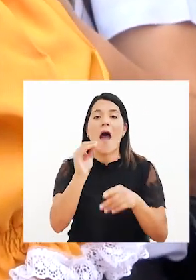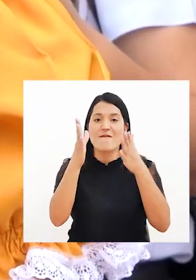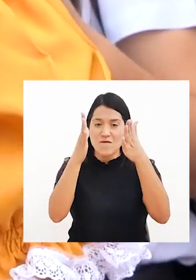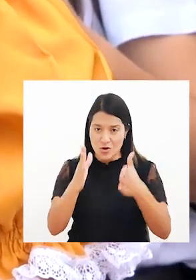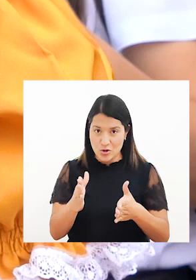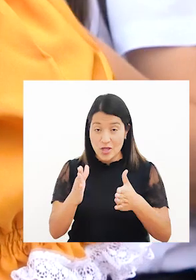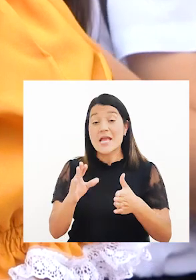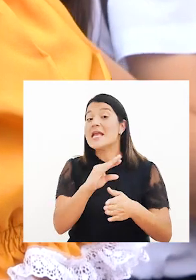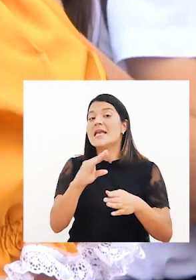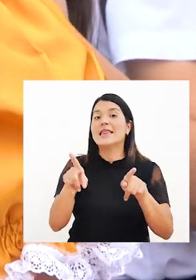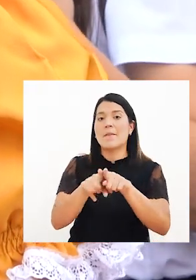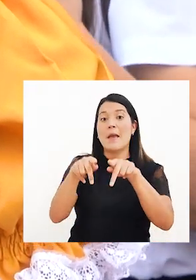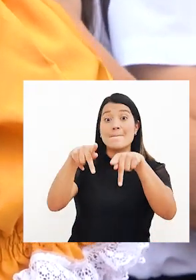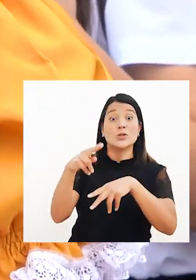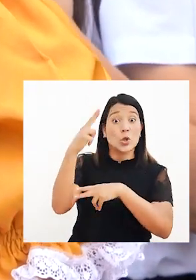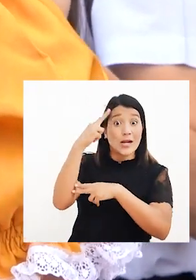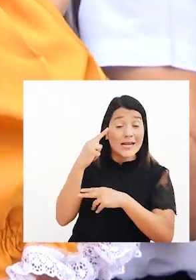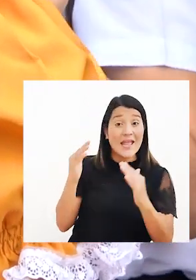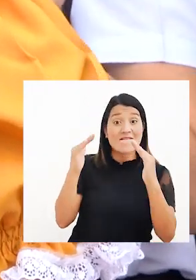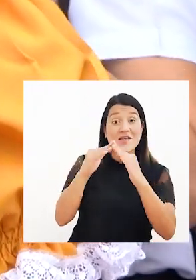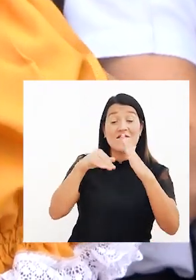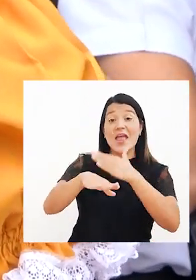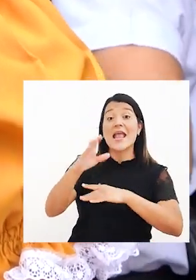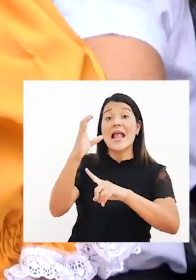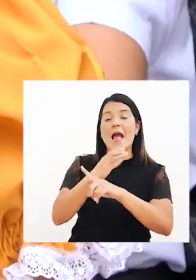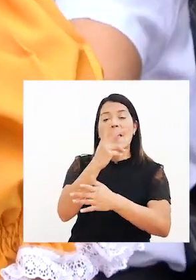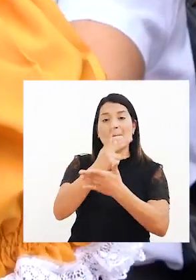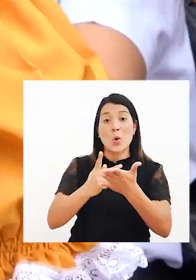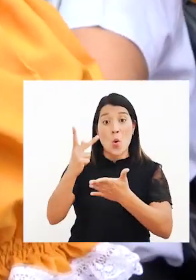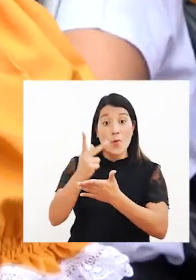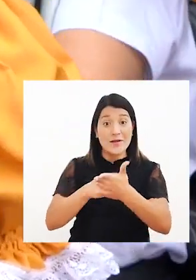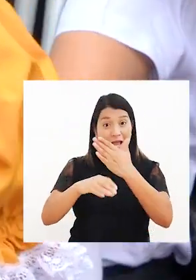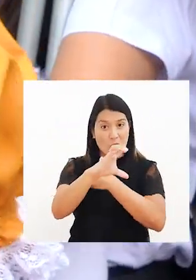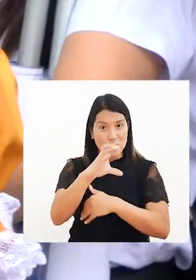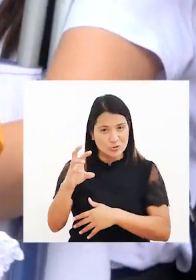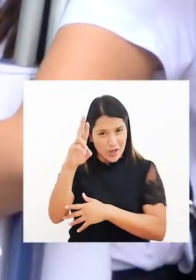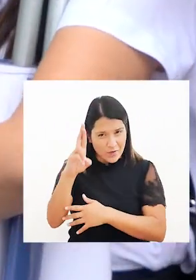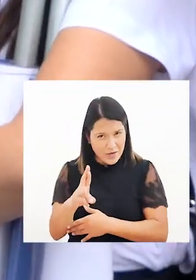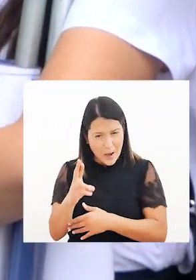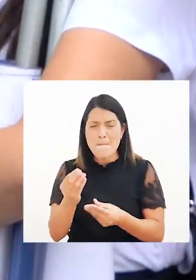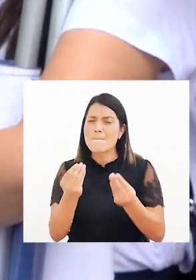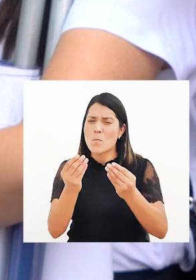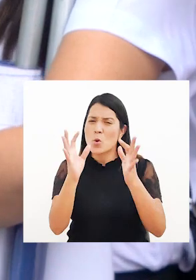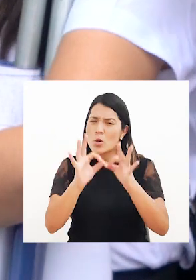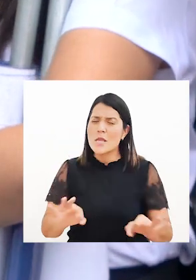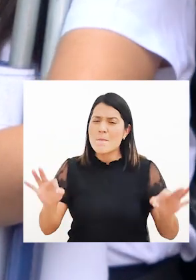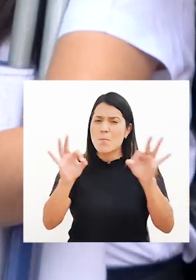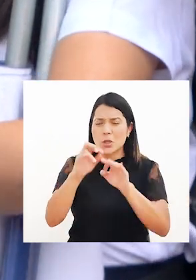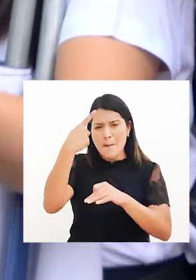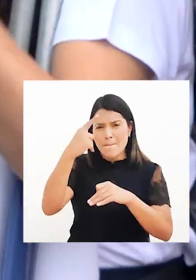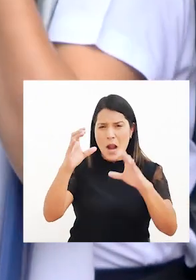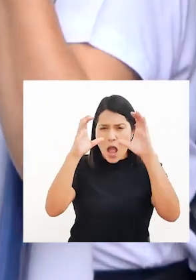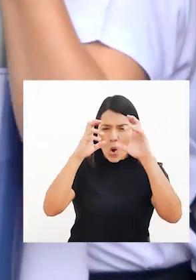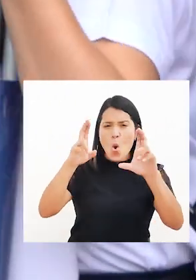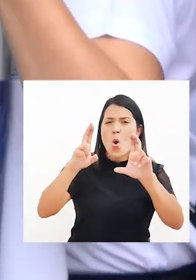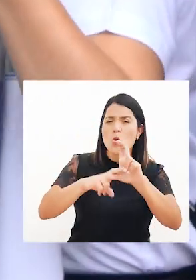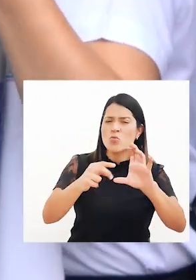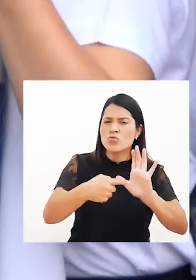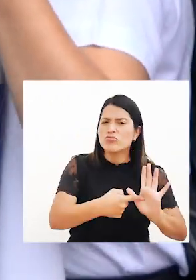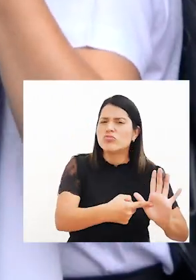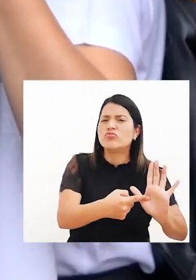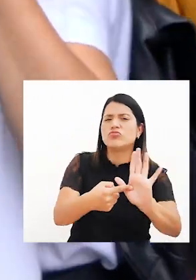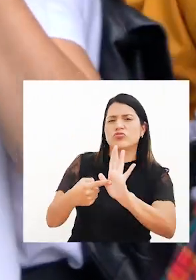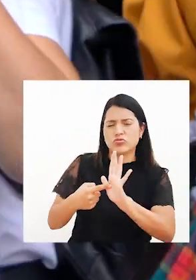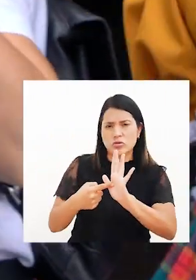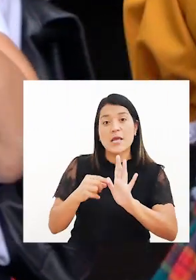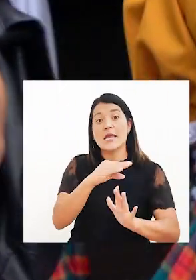persona negra que habita en cada una de las provincias del país. Es importante para Colipro visibilizarse,